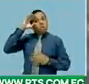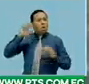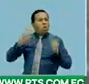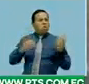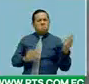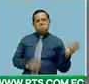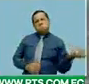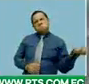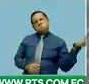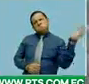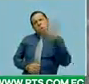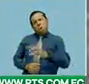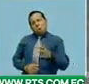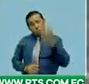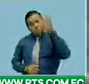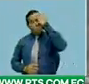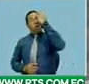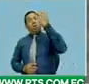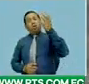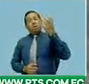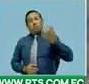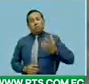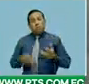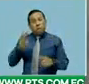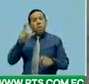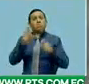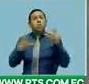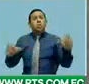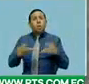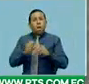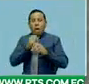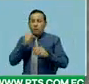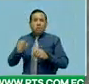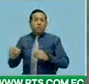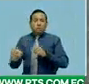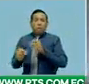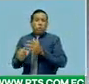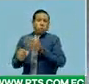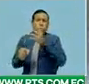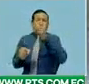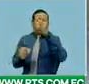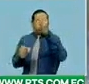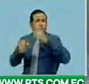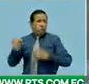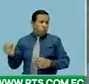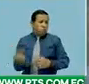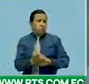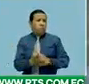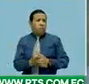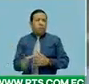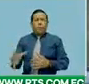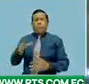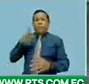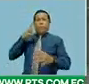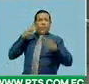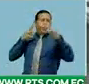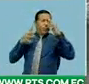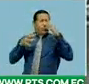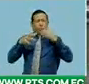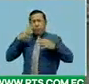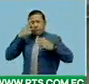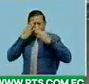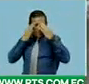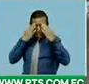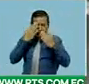piedra y varias personas intoxicadas por efecto de la inhalación del gas pimienta dejó el forcejeo. Luego, las